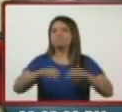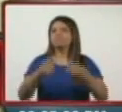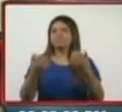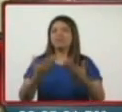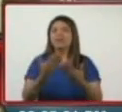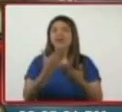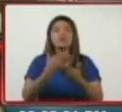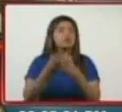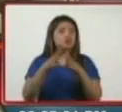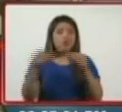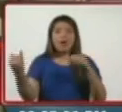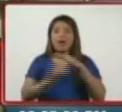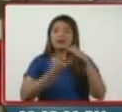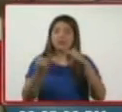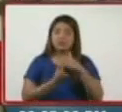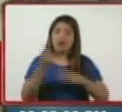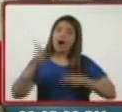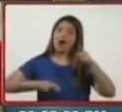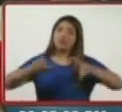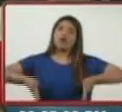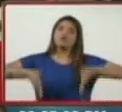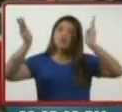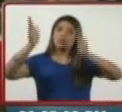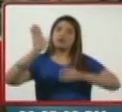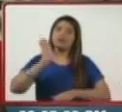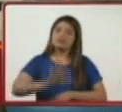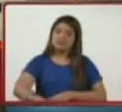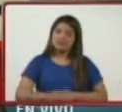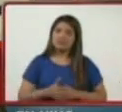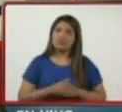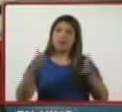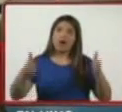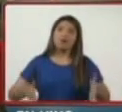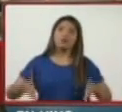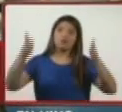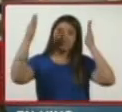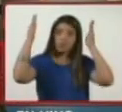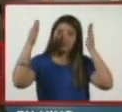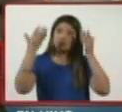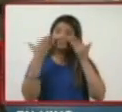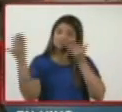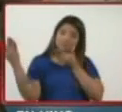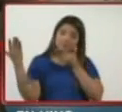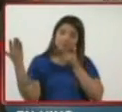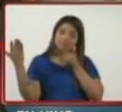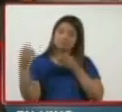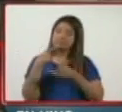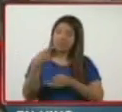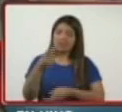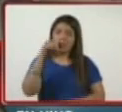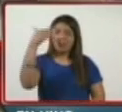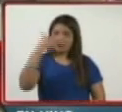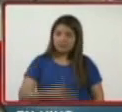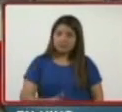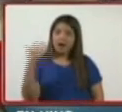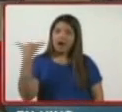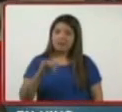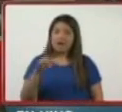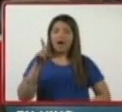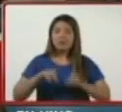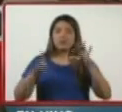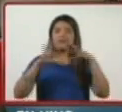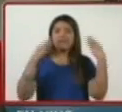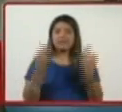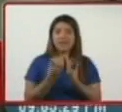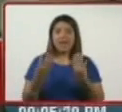instituciones y algunas torres como esta, la Torre Británica, una torre donde evidentemente, como el balance que daba el general, pues habían familias en